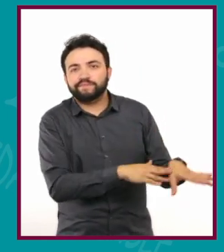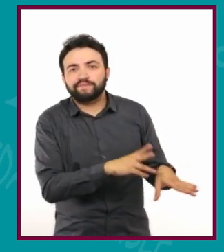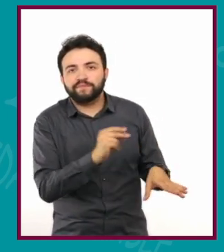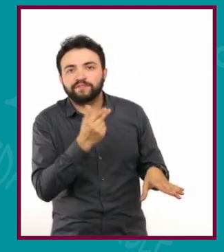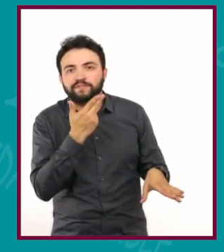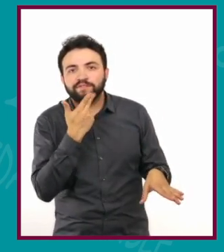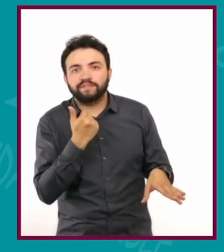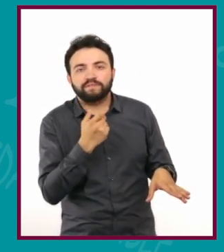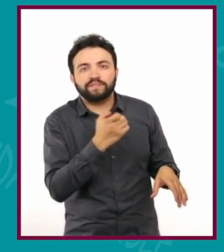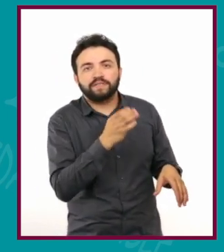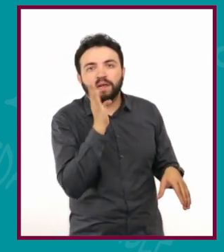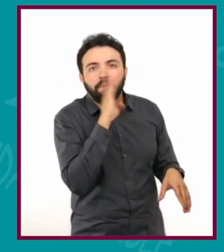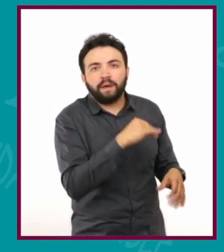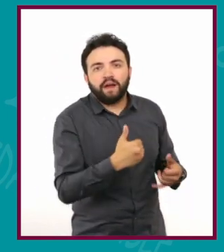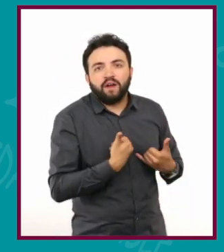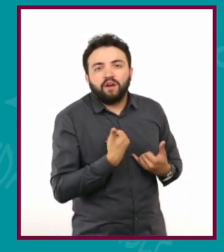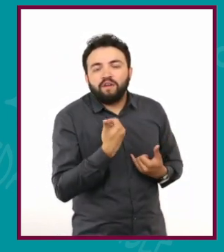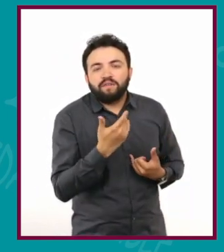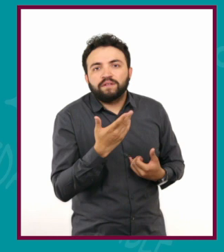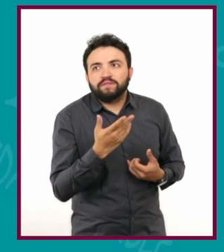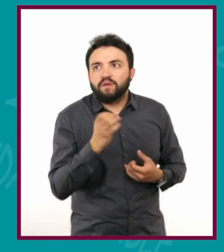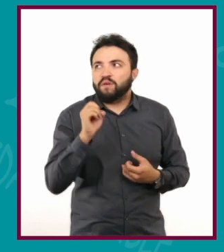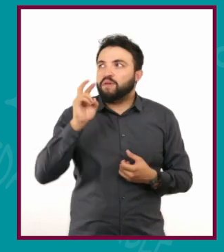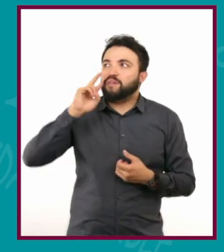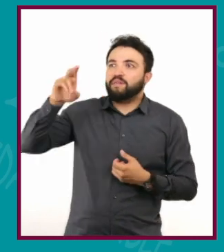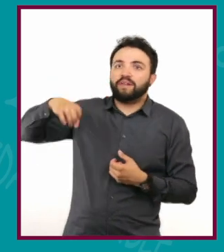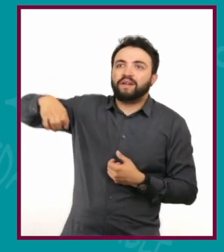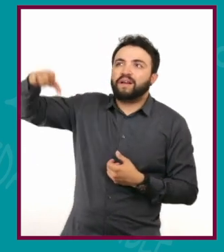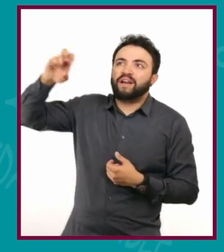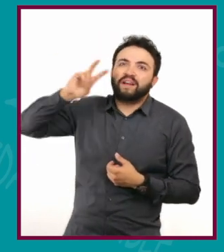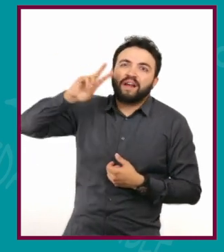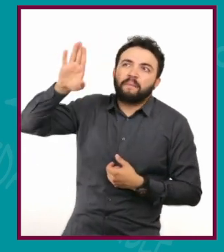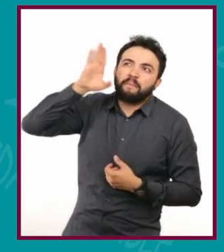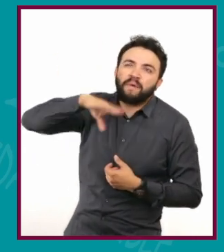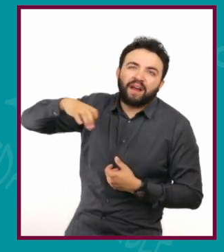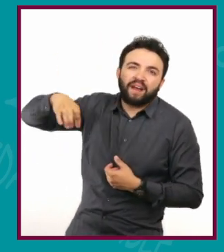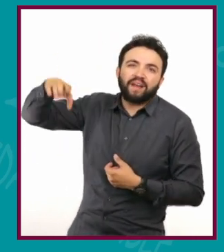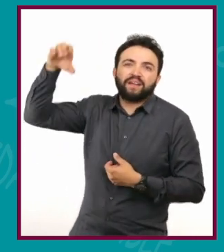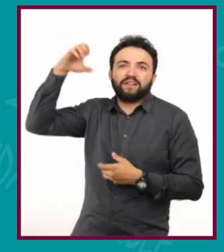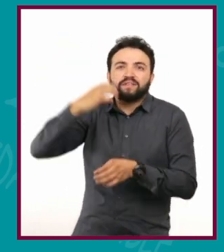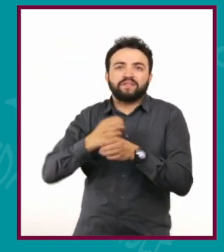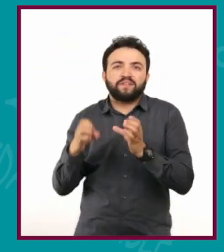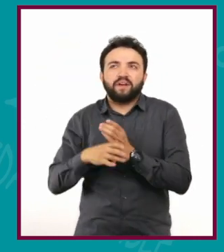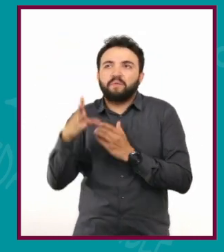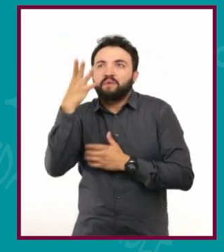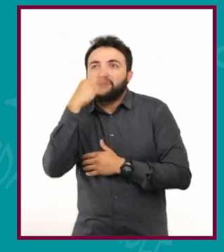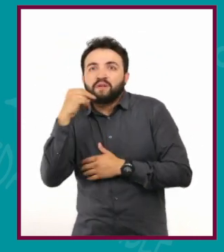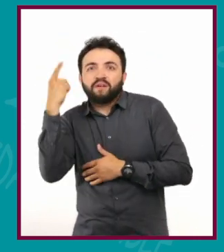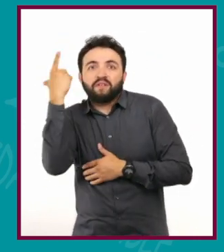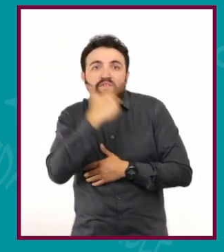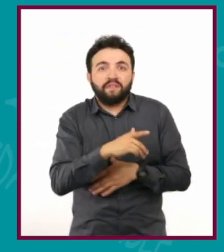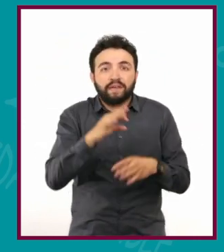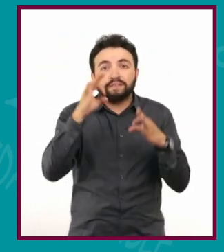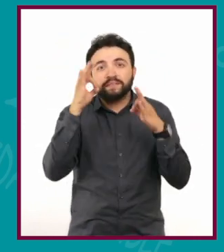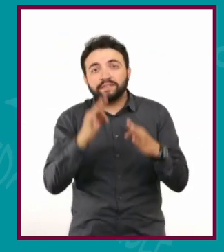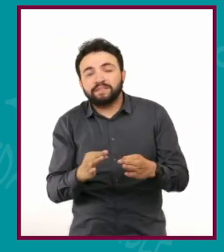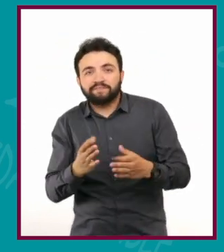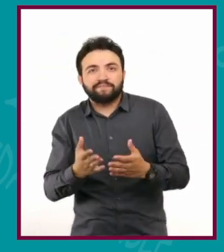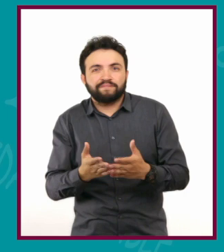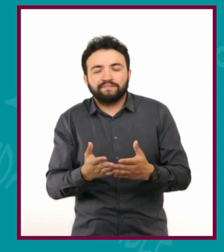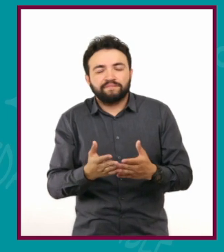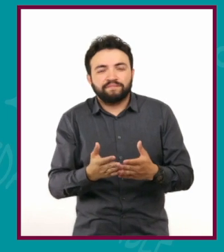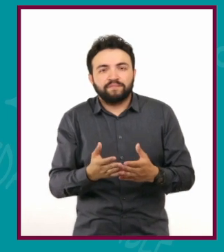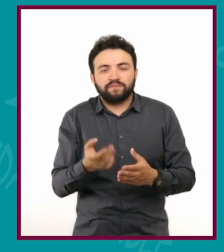está mal, o se ve bien o se ve mal, o está bonito o está feo, o correcto o incorrecto. Creo